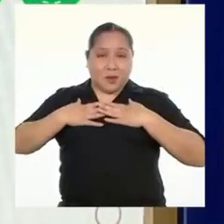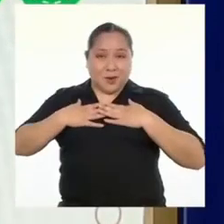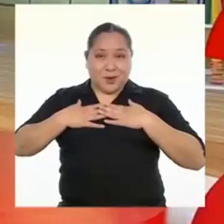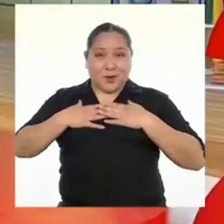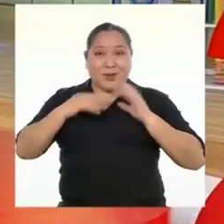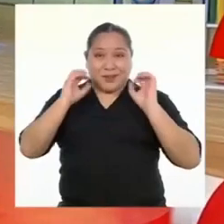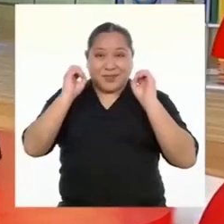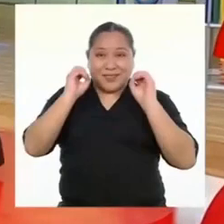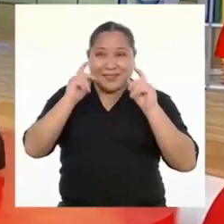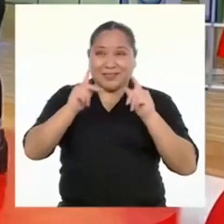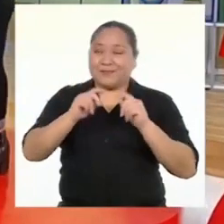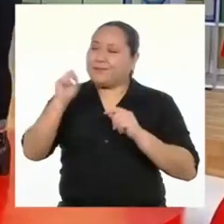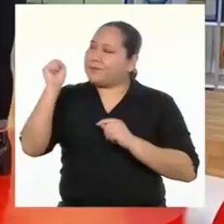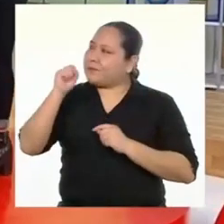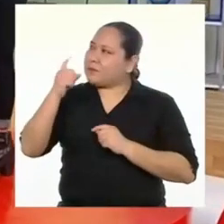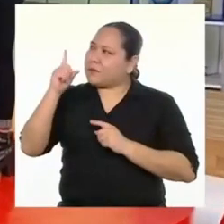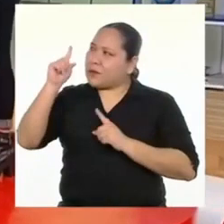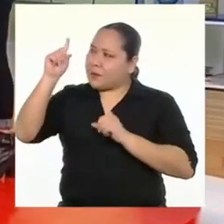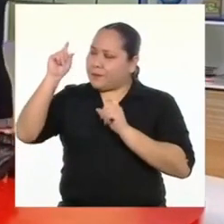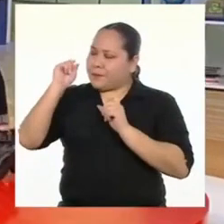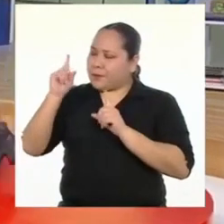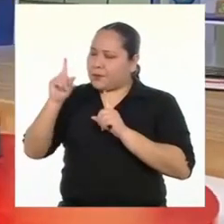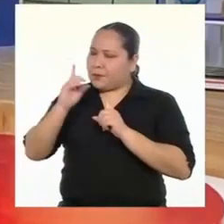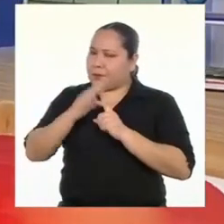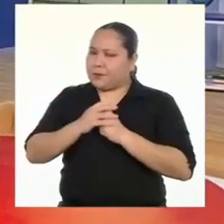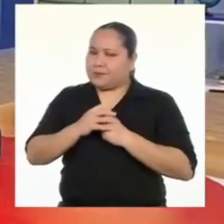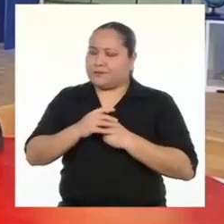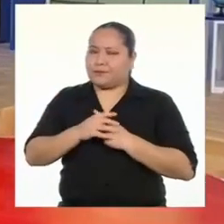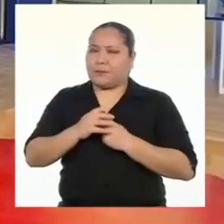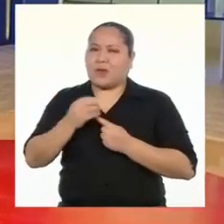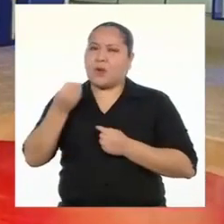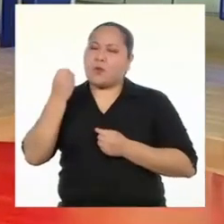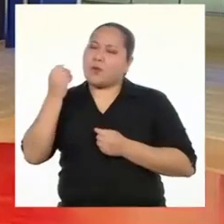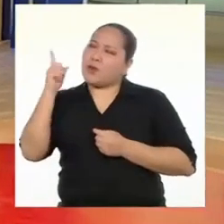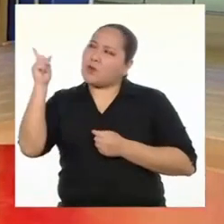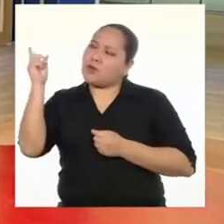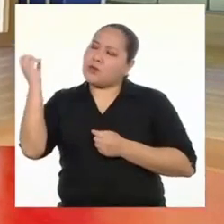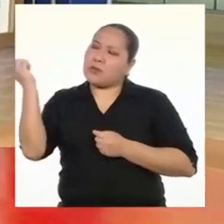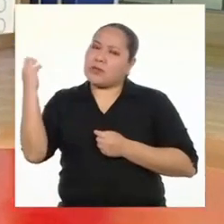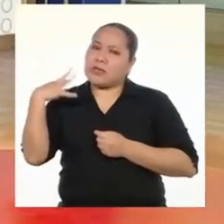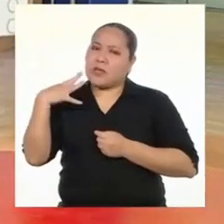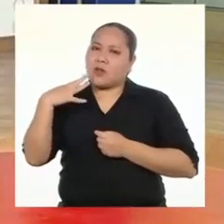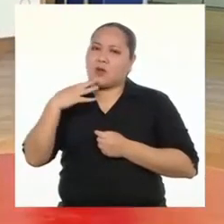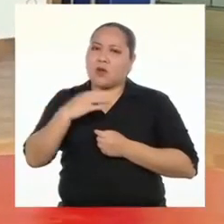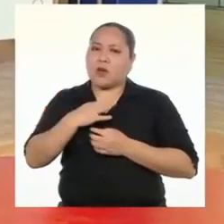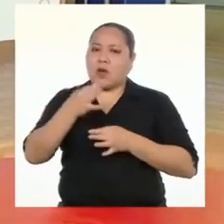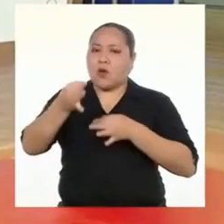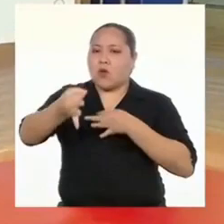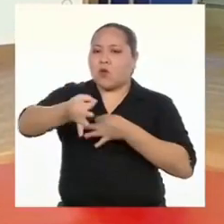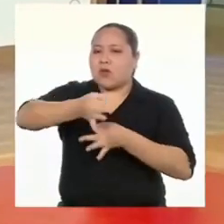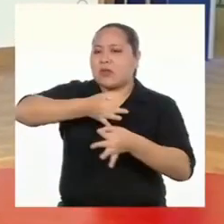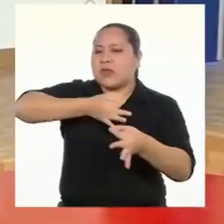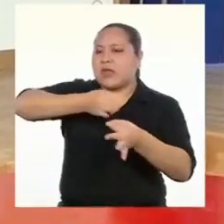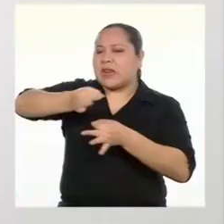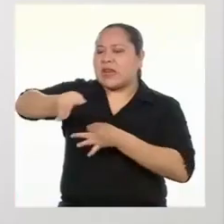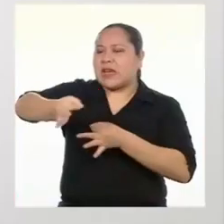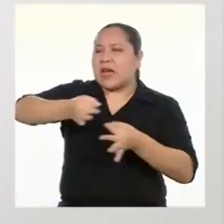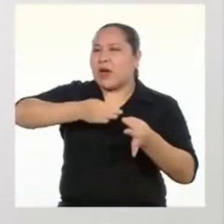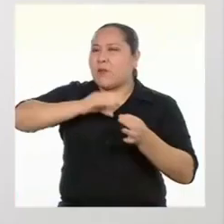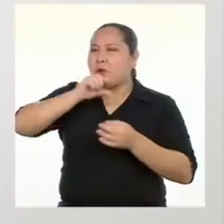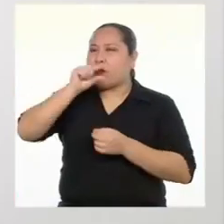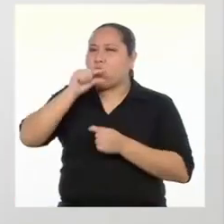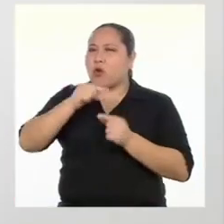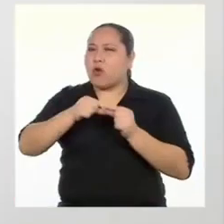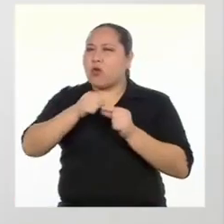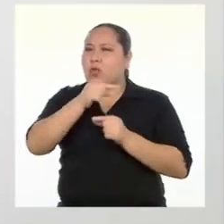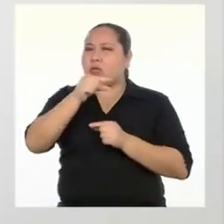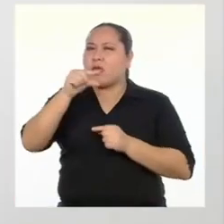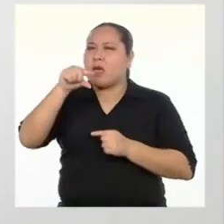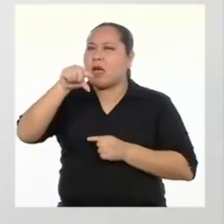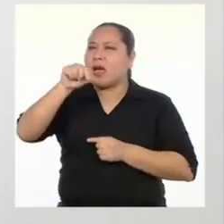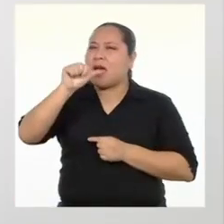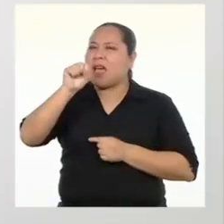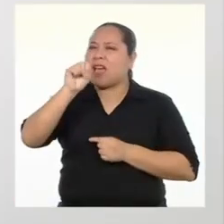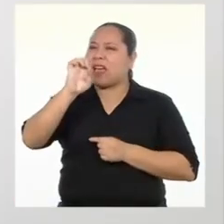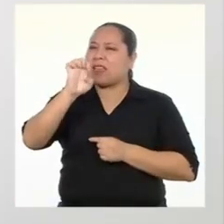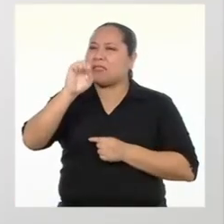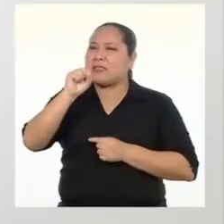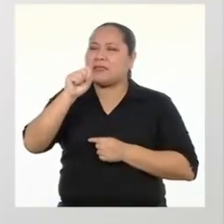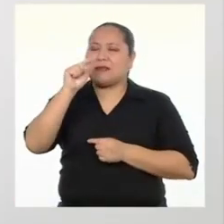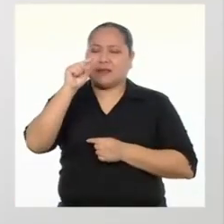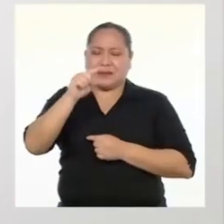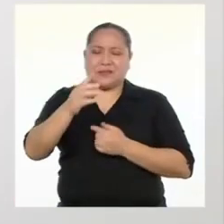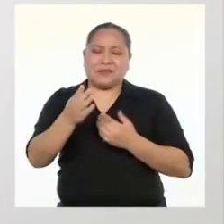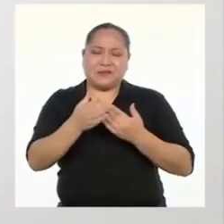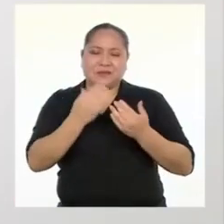acuerdo. Tengo una pregunta. ¿Por qué dijo que era un intercambio de gases? Ah, eso es de